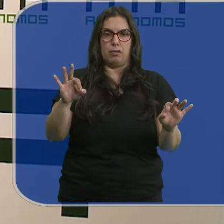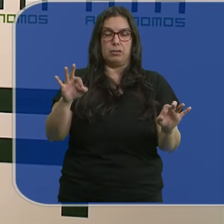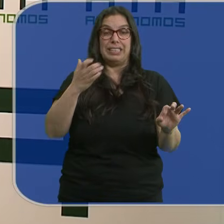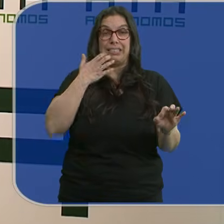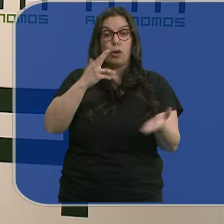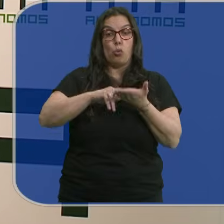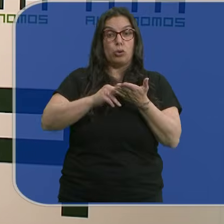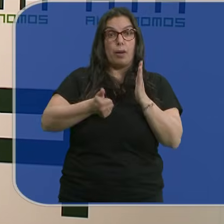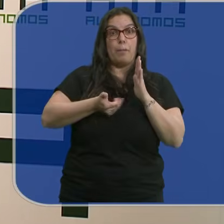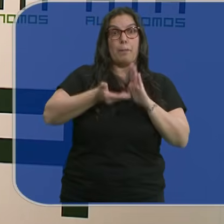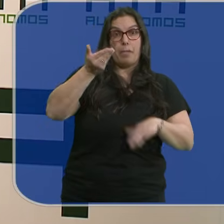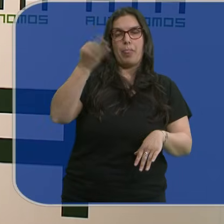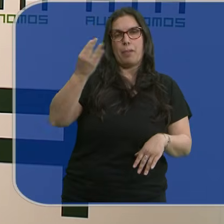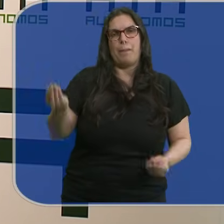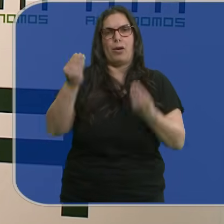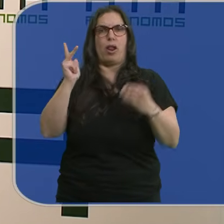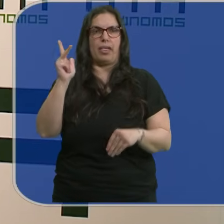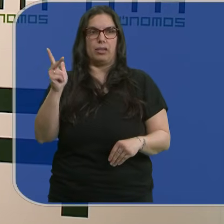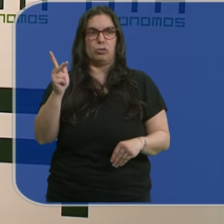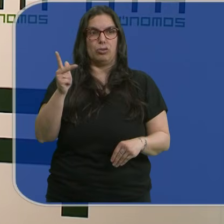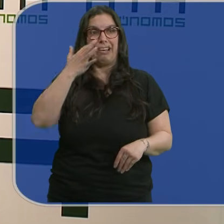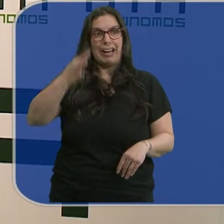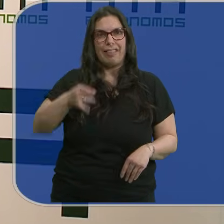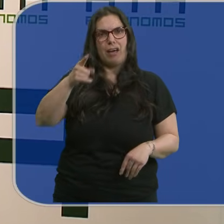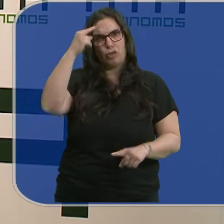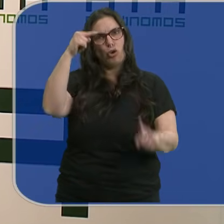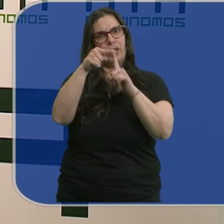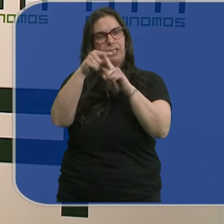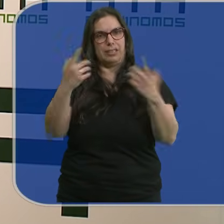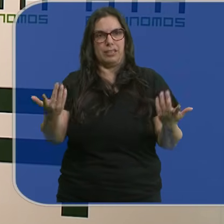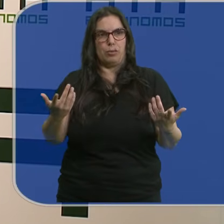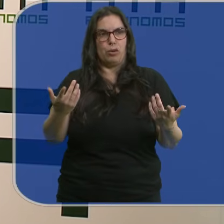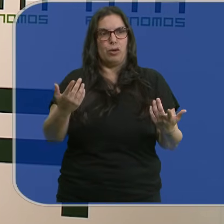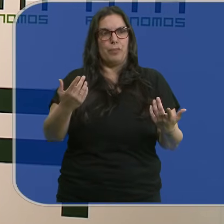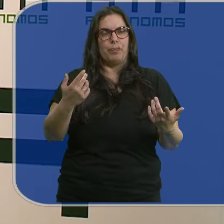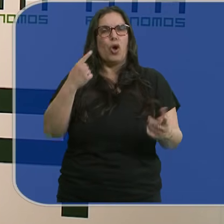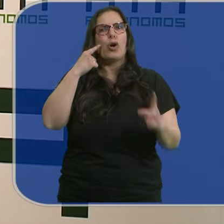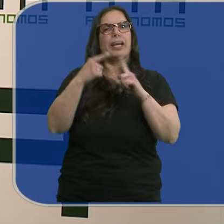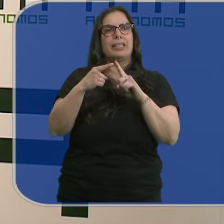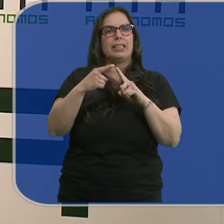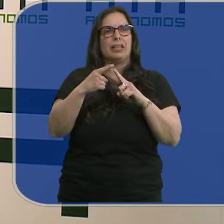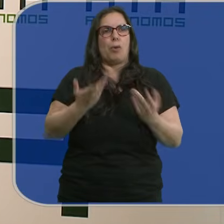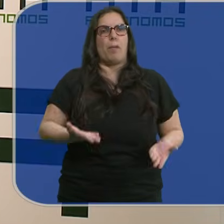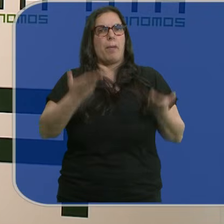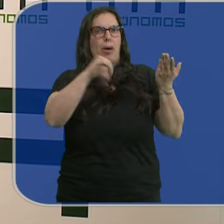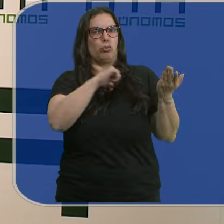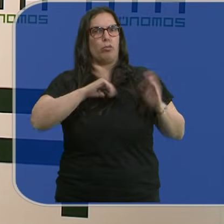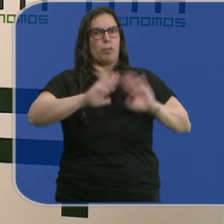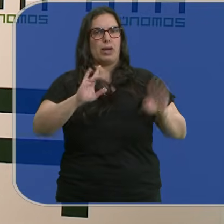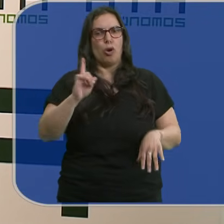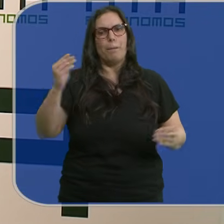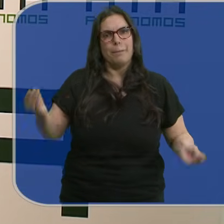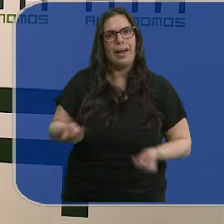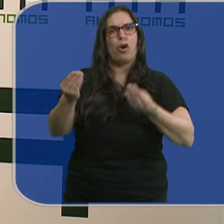conlleve una mejora en los derechos, que es lo que realmente busca el sistema, ¿no? No se trata de subir la cuota a los autónomos, sino